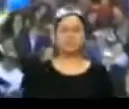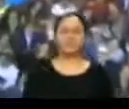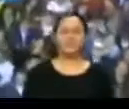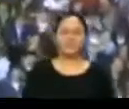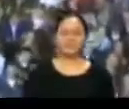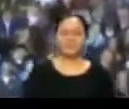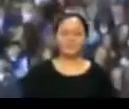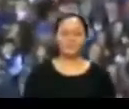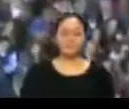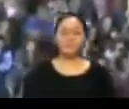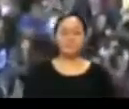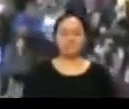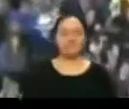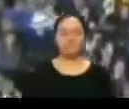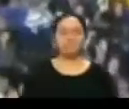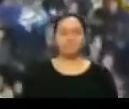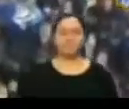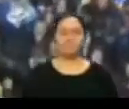Saldremos